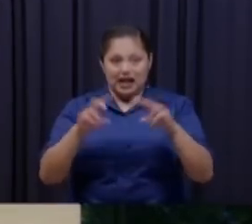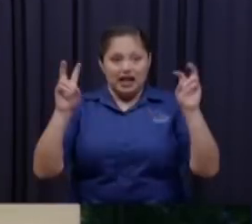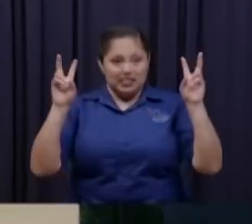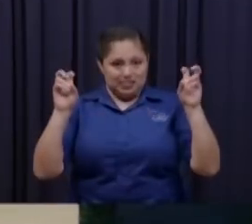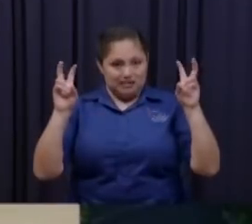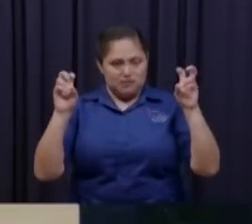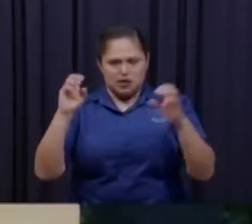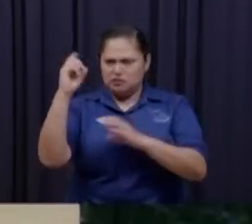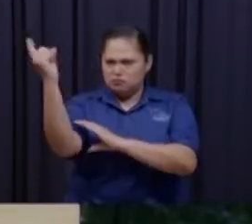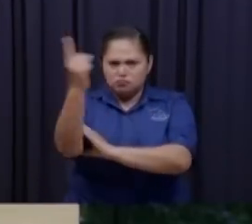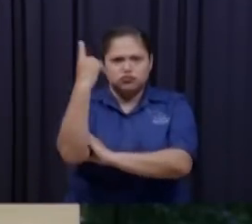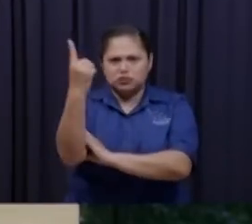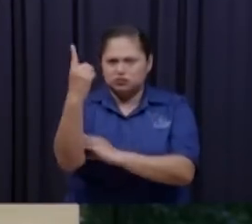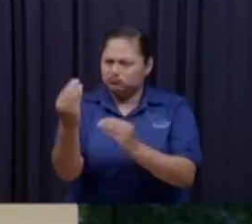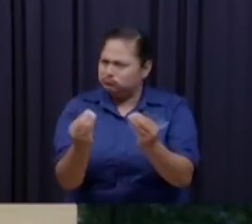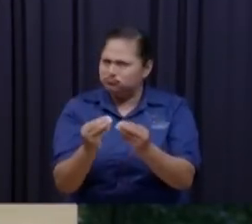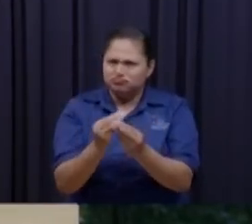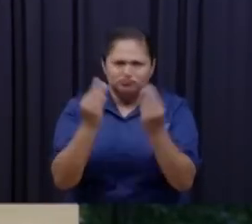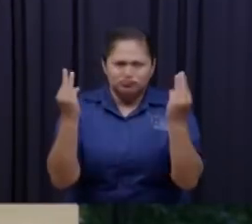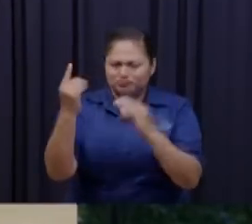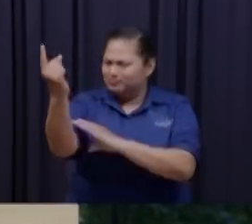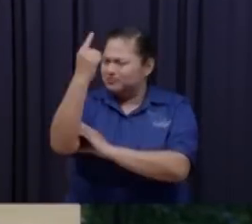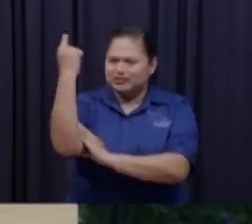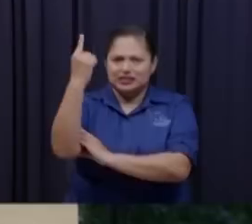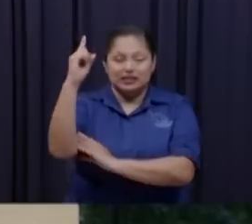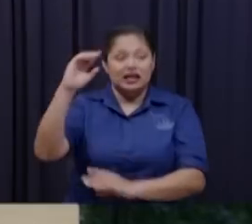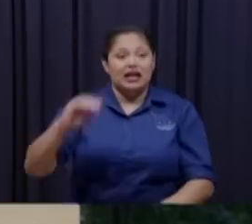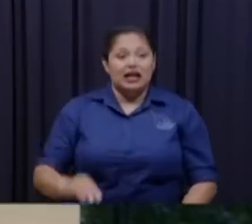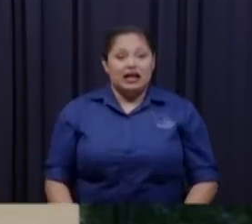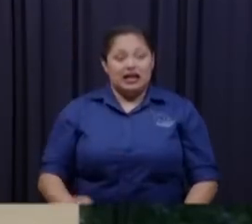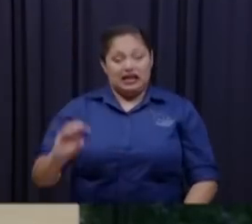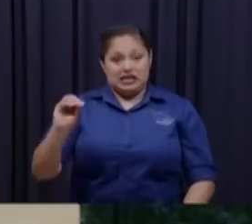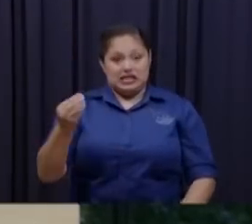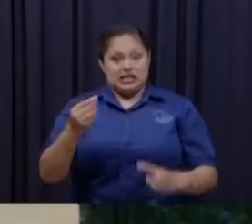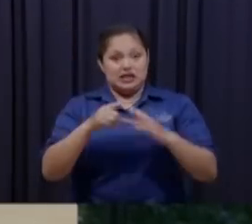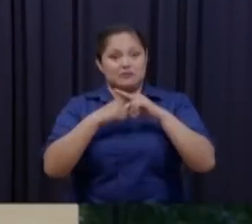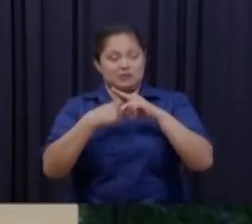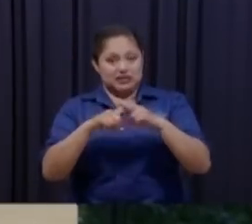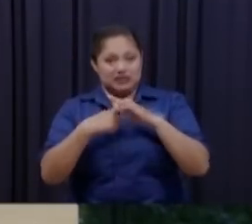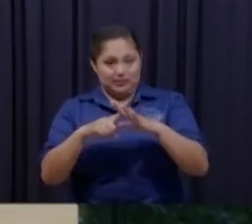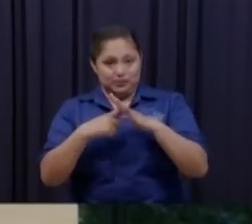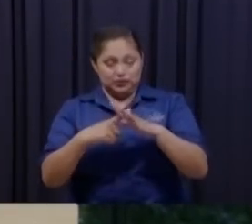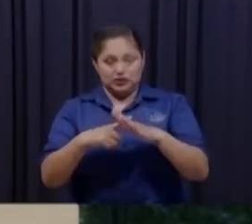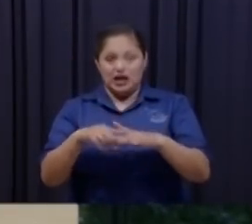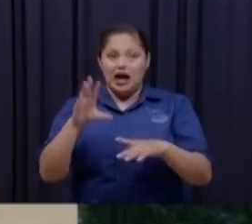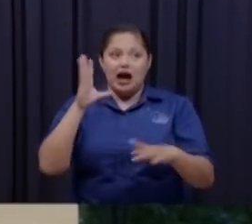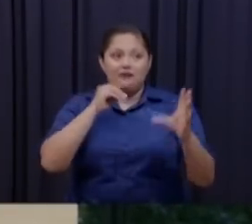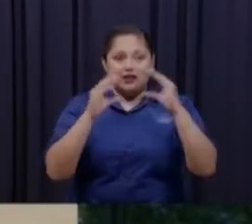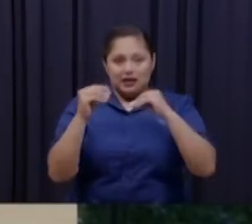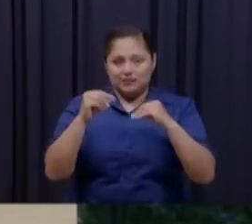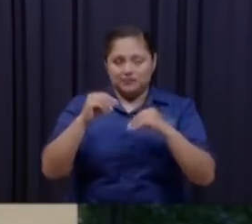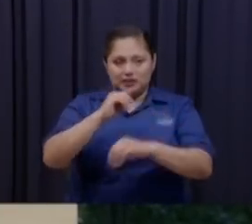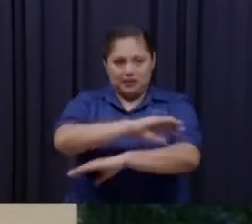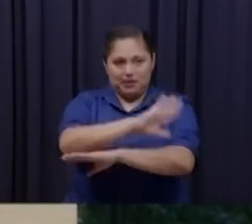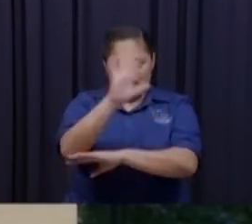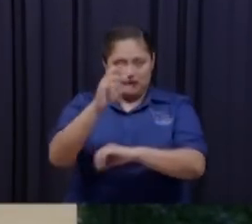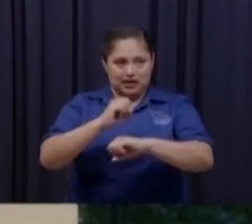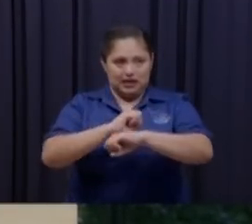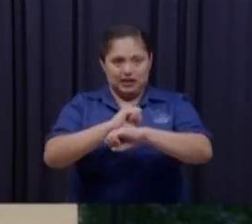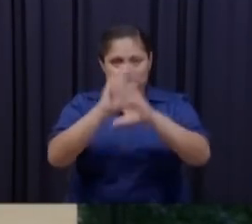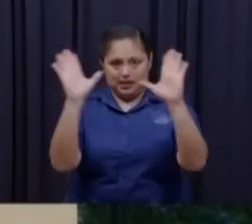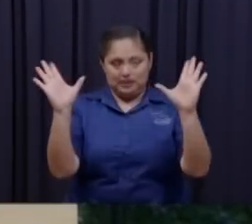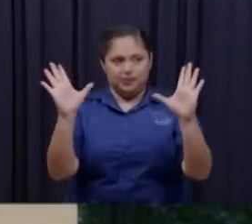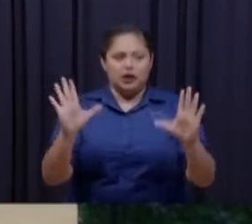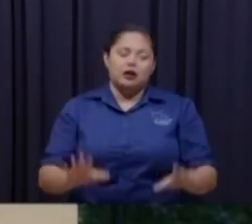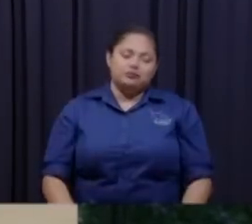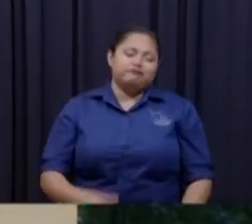importante, importantísima, que hemos empezado a platicar desde la mañana. Hagamos una, bueno, realmente la hemos